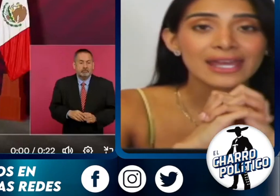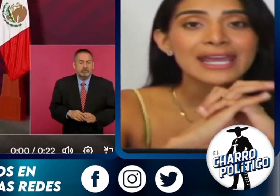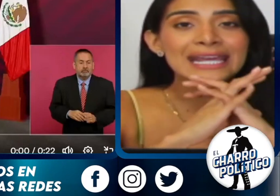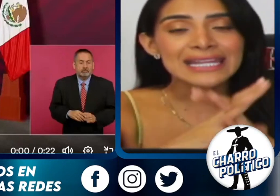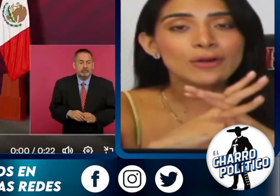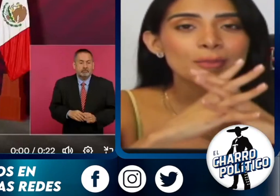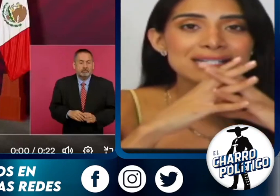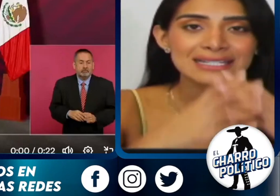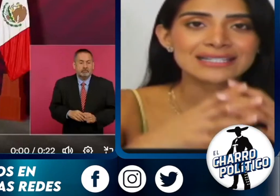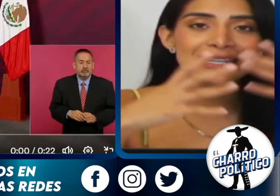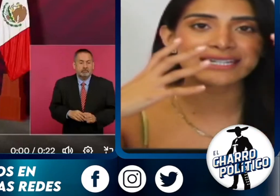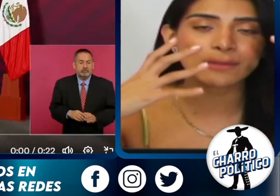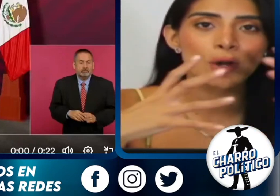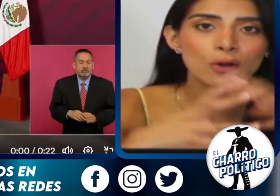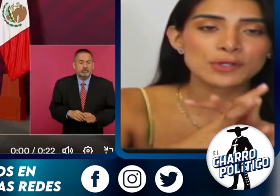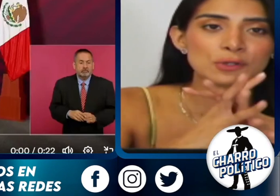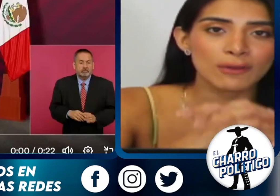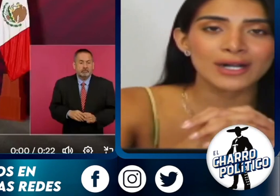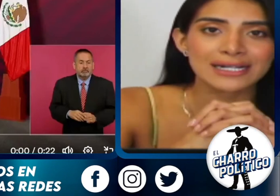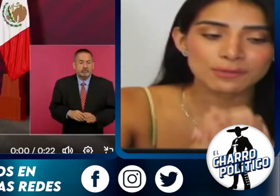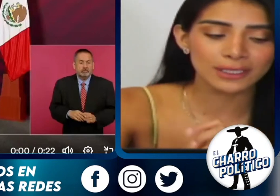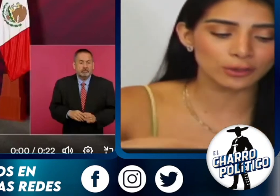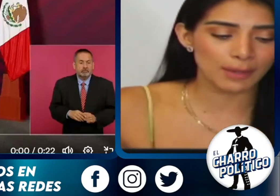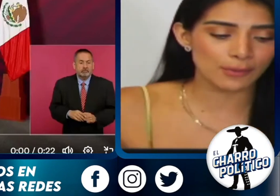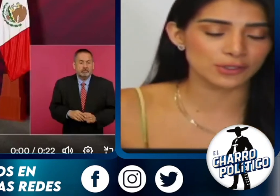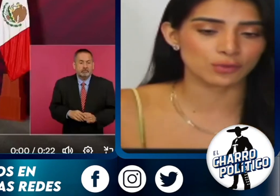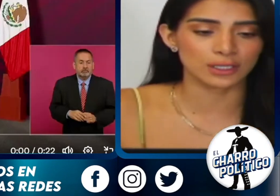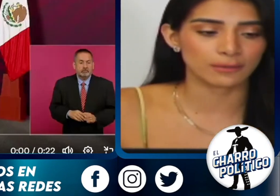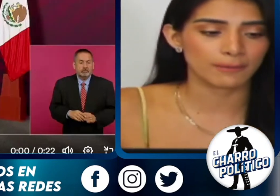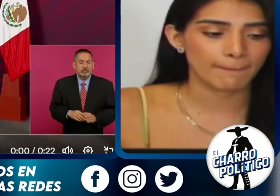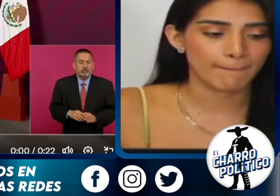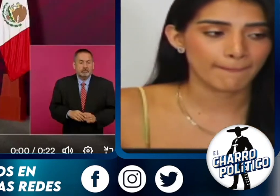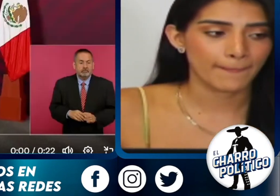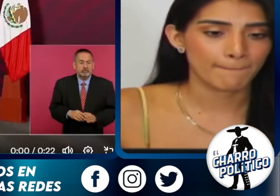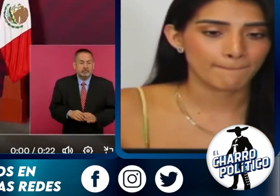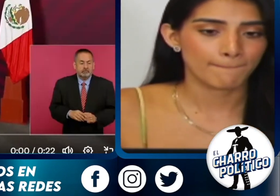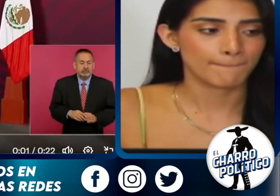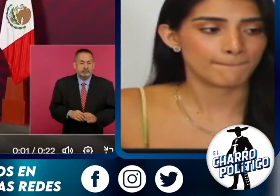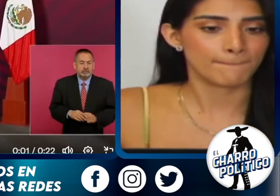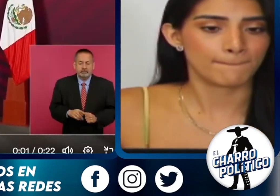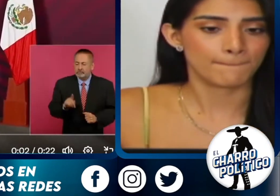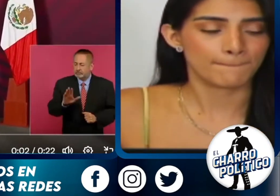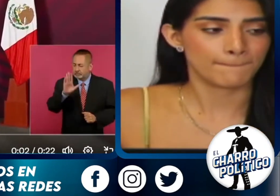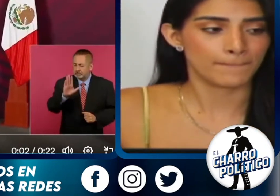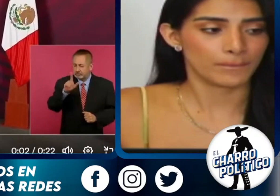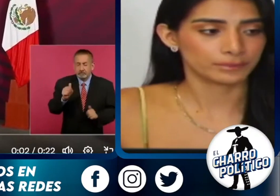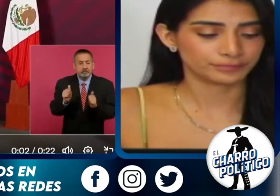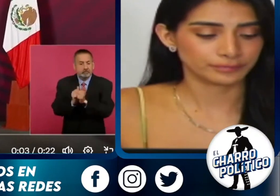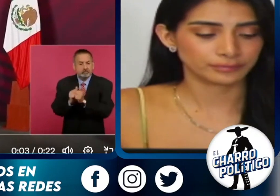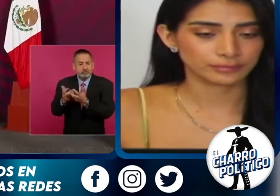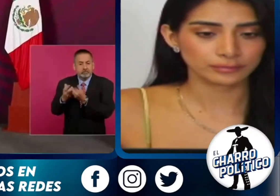libertad. ¿Qué dijo el presidente Andrés Manuel López Obrador al respecto? Vamos a escuchar. Al parecer iba acompañada